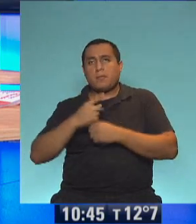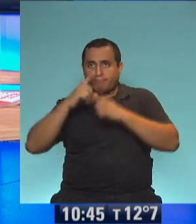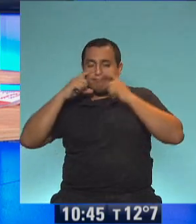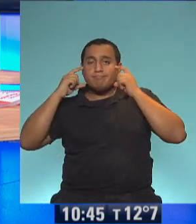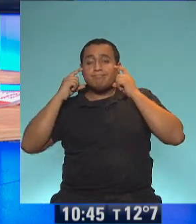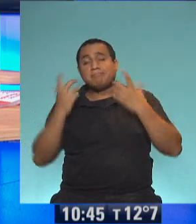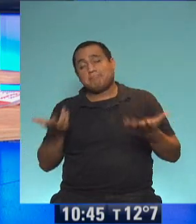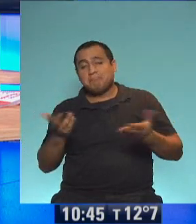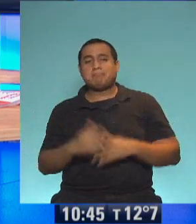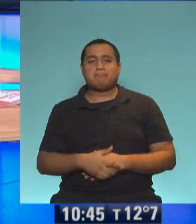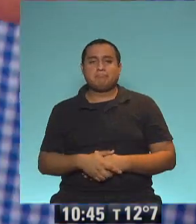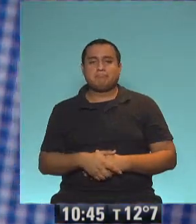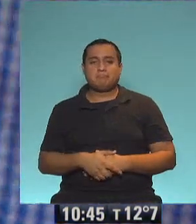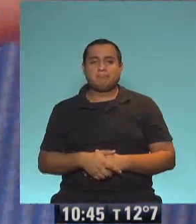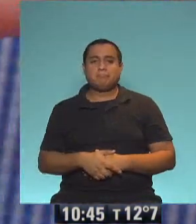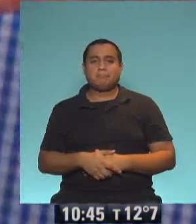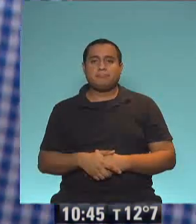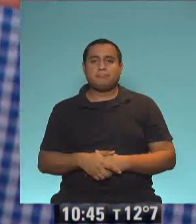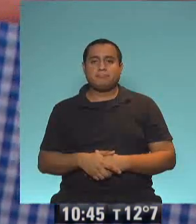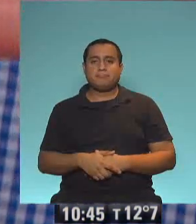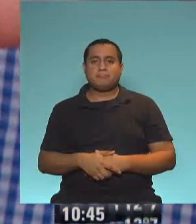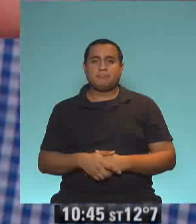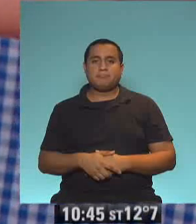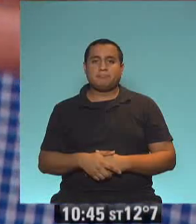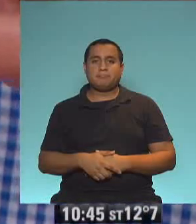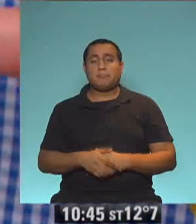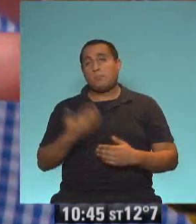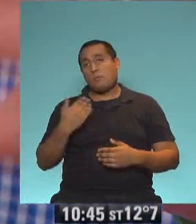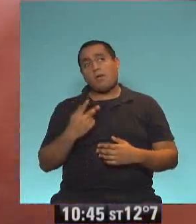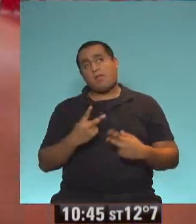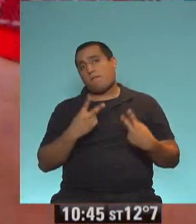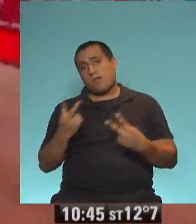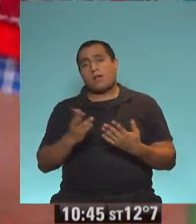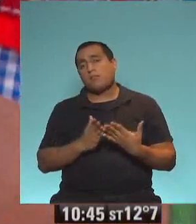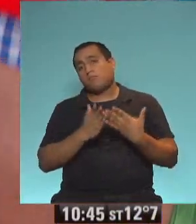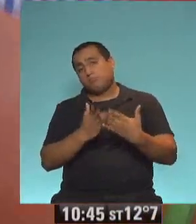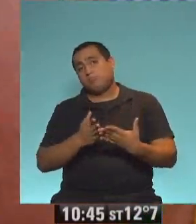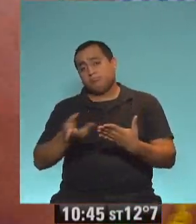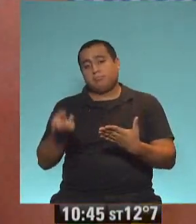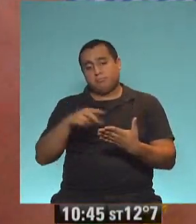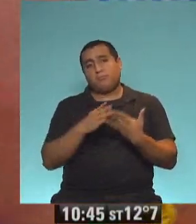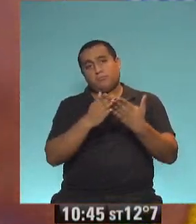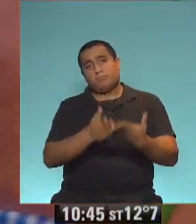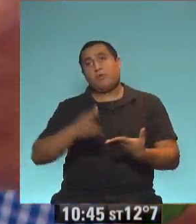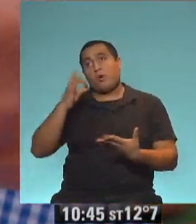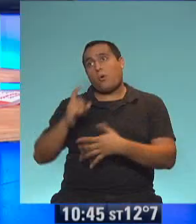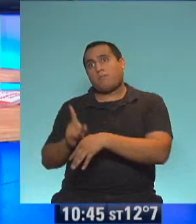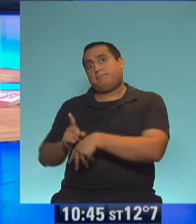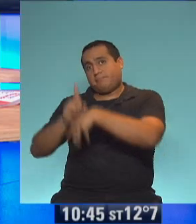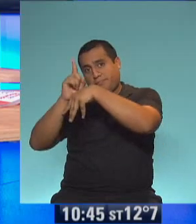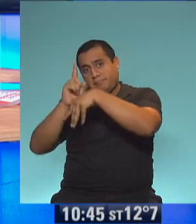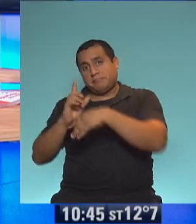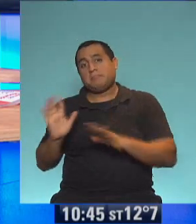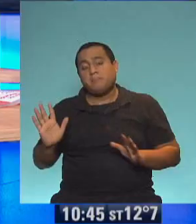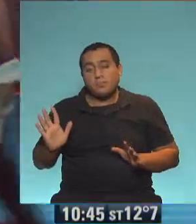muy todo. Bien. Espera que le voy a poner bien el barbijo. Que se puede ir en viaje, puede elegir ir en barco. ¿Un barco o en nave espacial? O en nave espacial. Puede ir